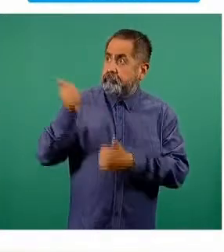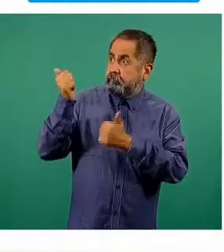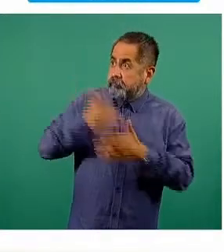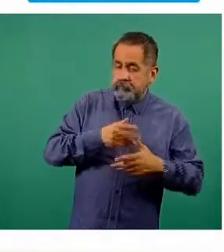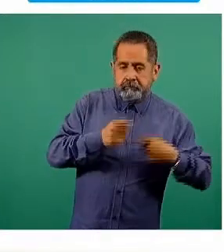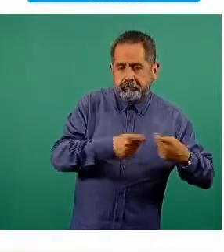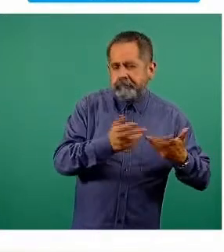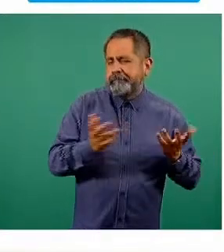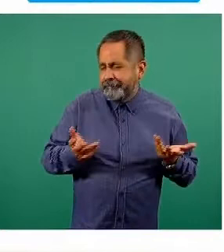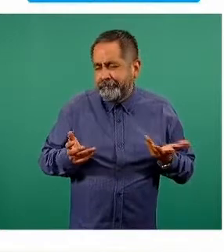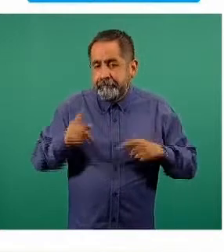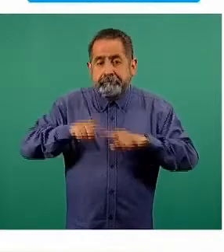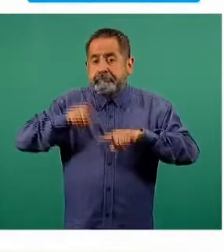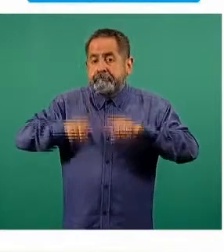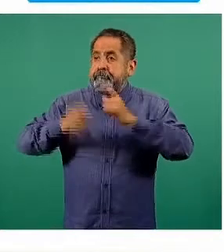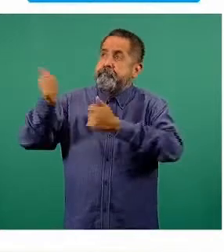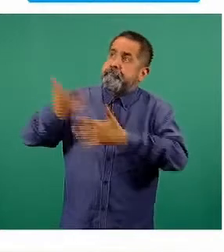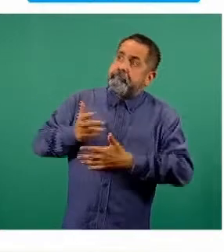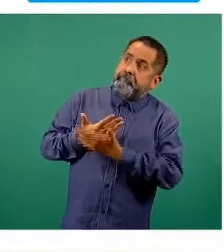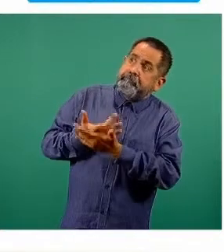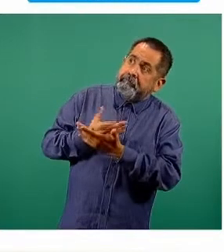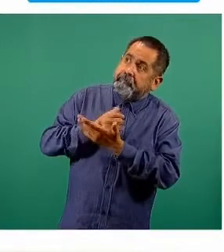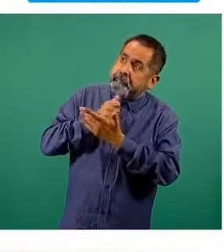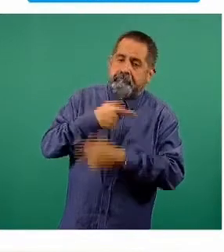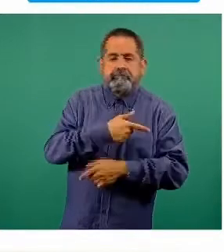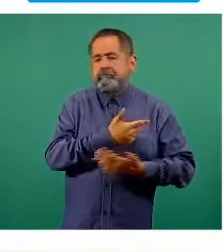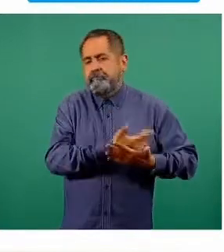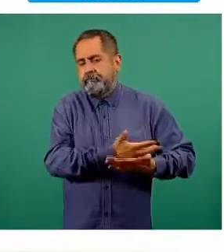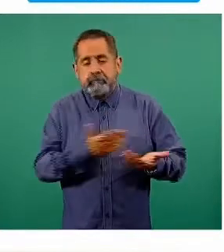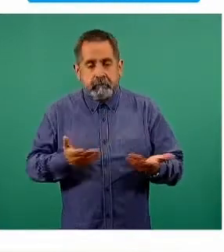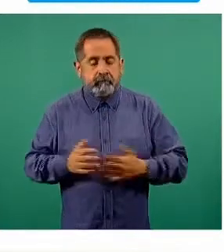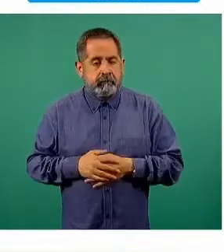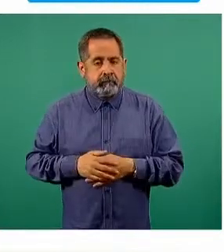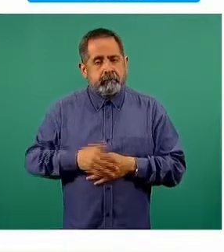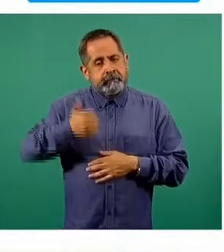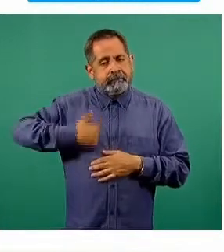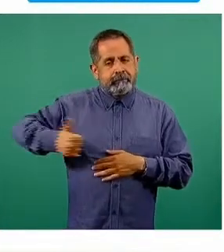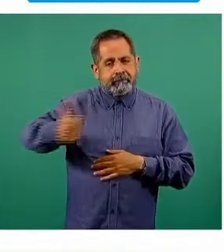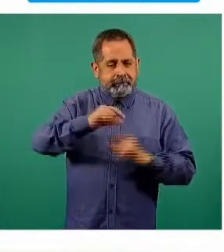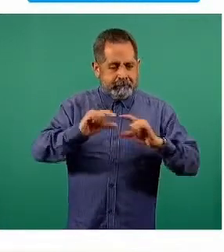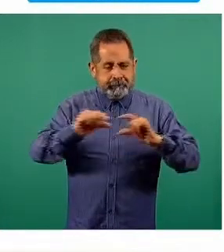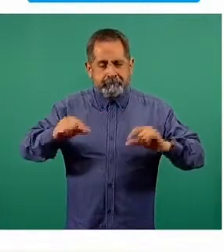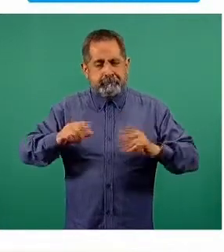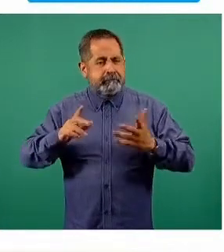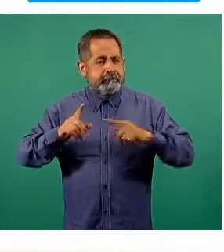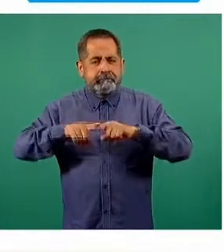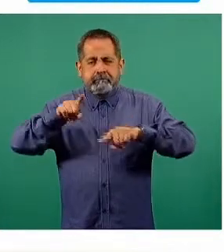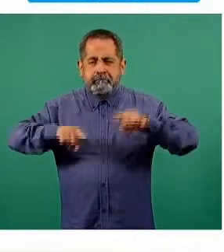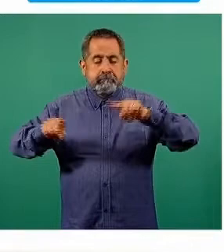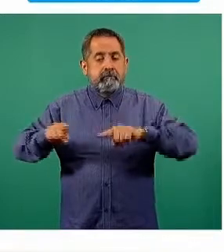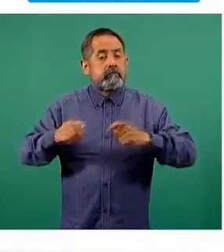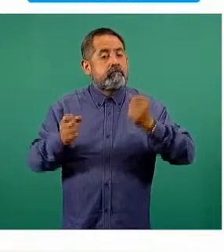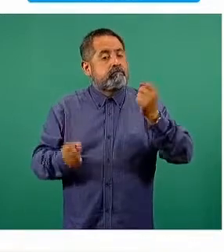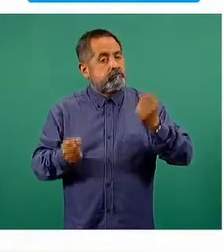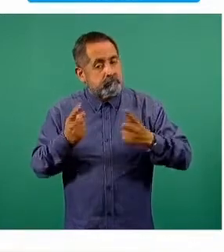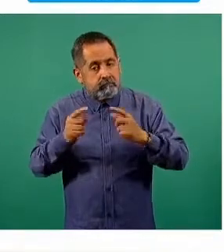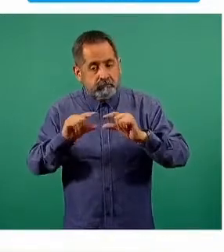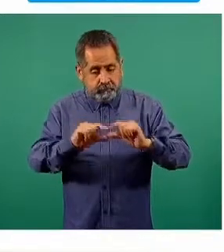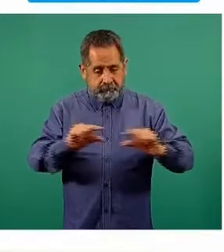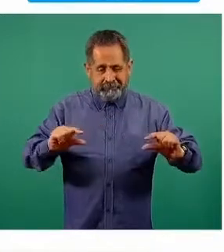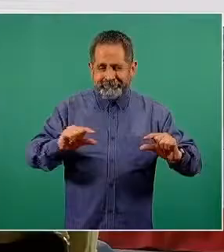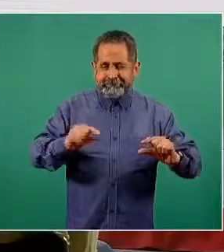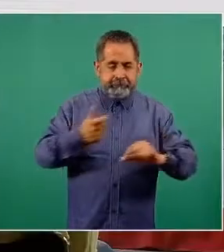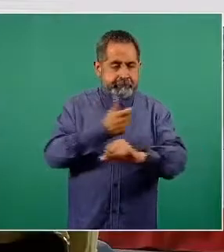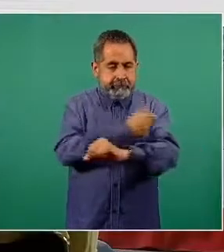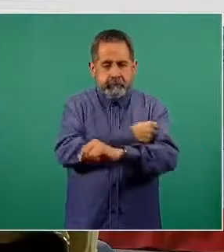la gráfica, pero que es parte de lo que hemos explicado: cada vacuna tiene sus particularidades. Algunas tienen la situación de